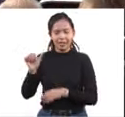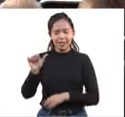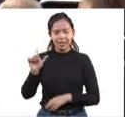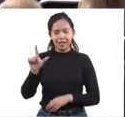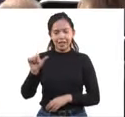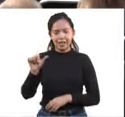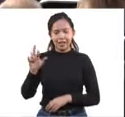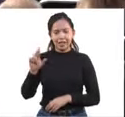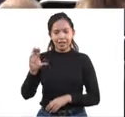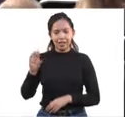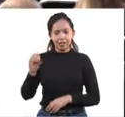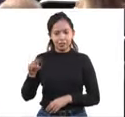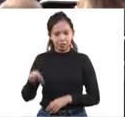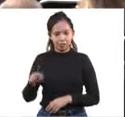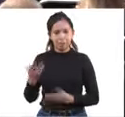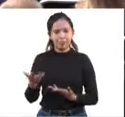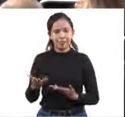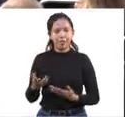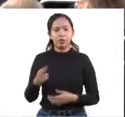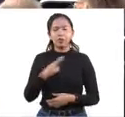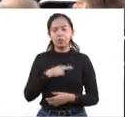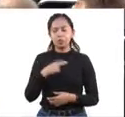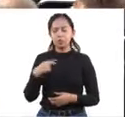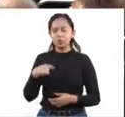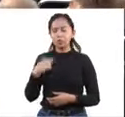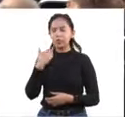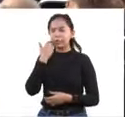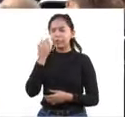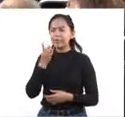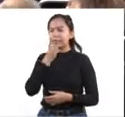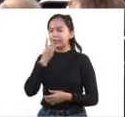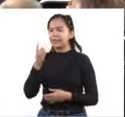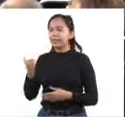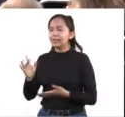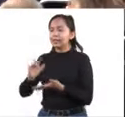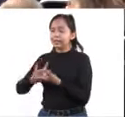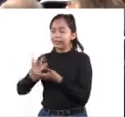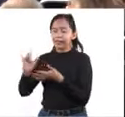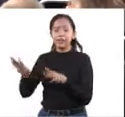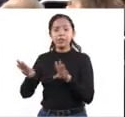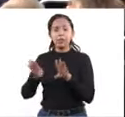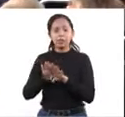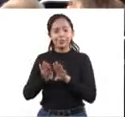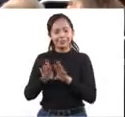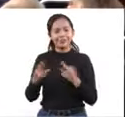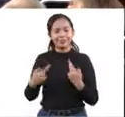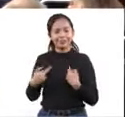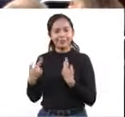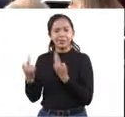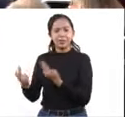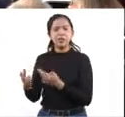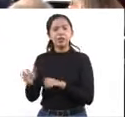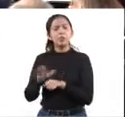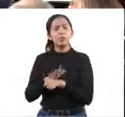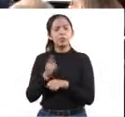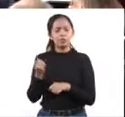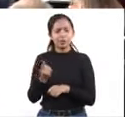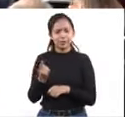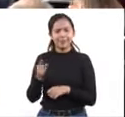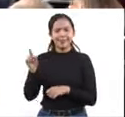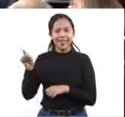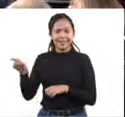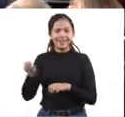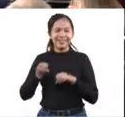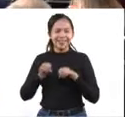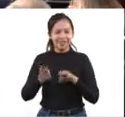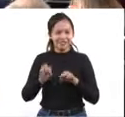la palabra, pero nosotros queremos darle el agradecimiento con un regalito, porque su oficina, su